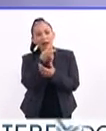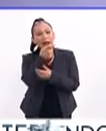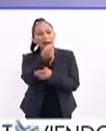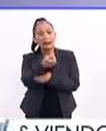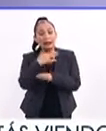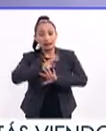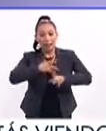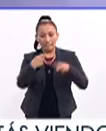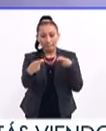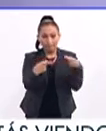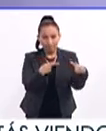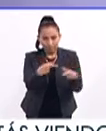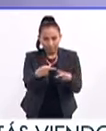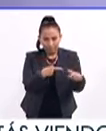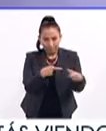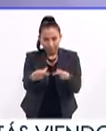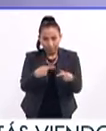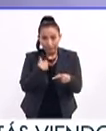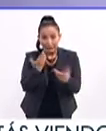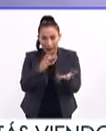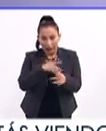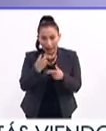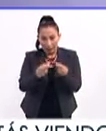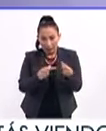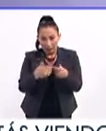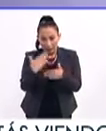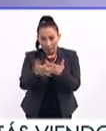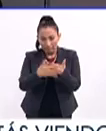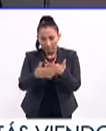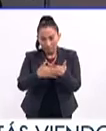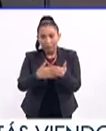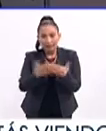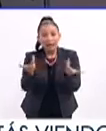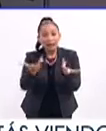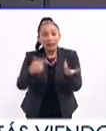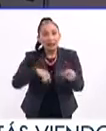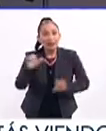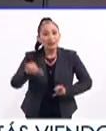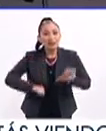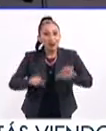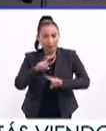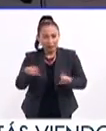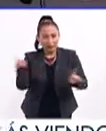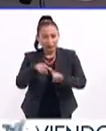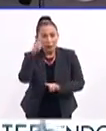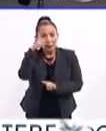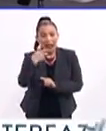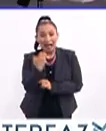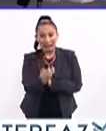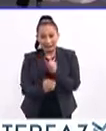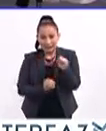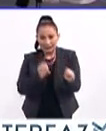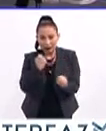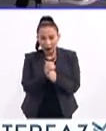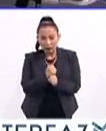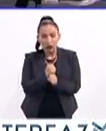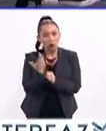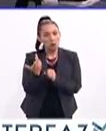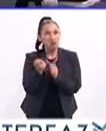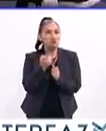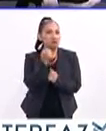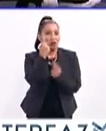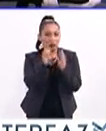estamos desarrollando, se van a desarrollar, mejor dicho, una serie de acciones para este año. Entre